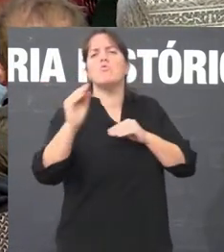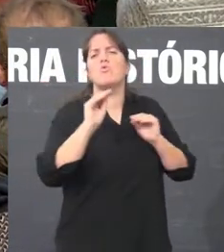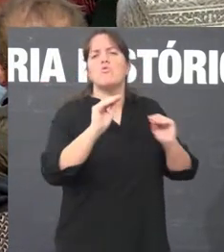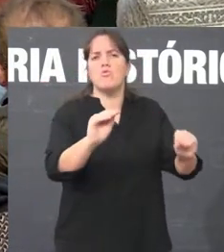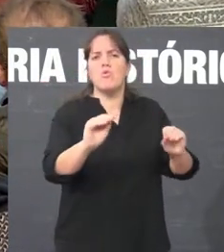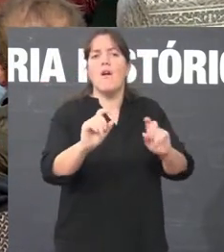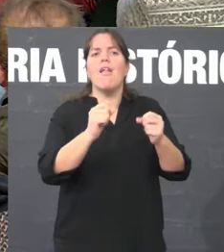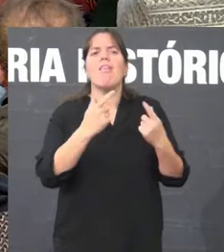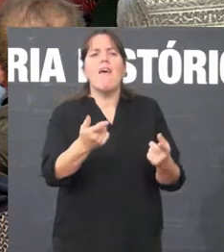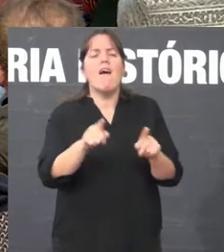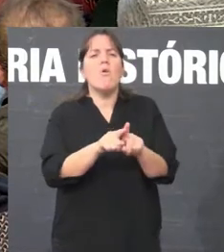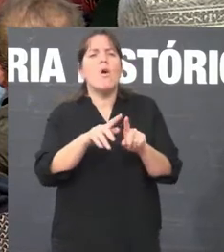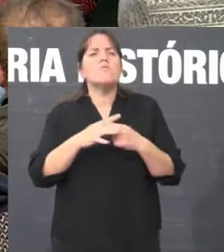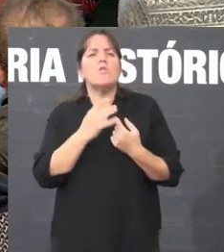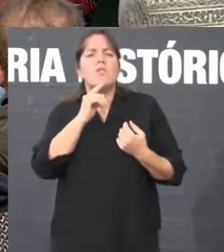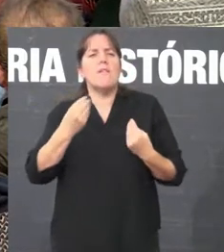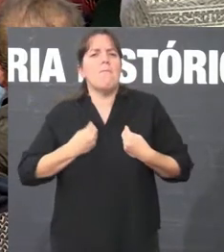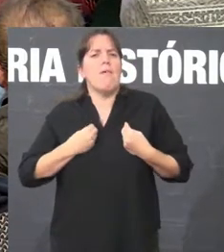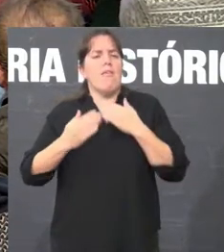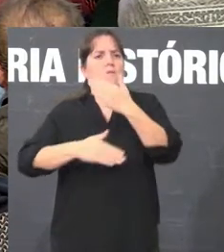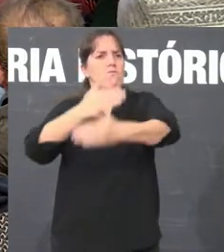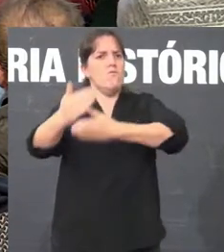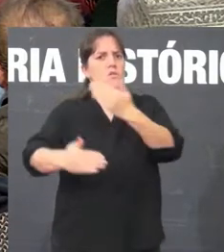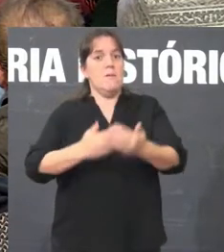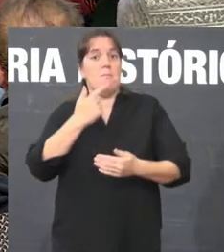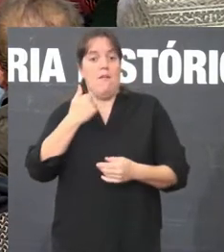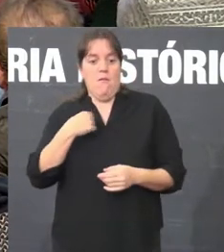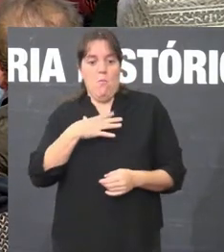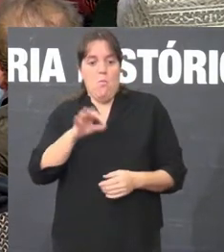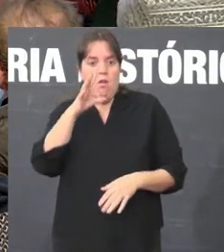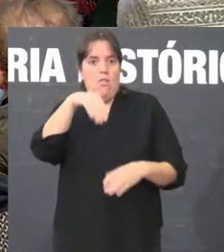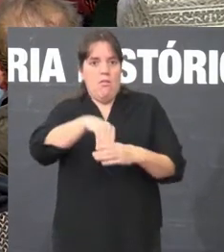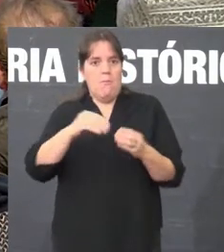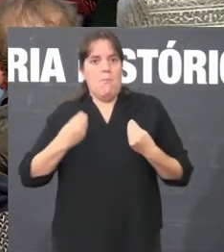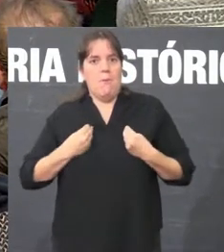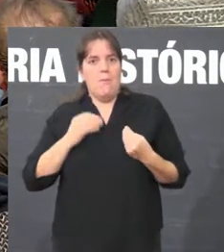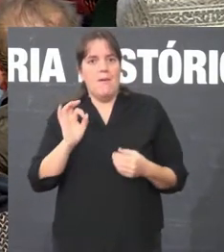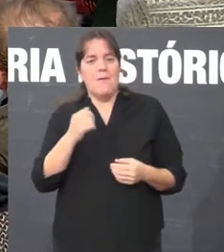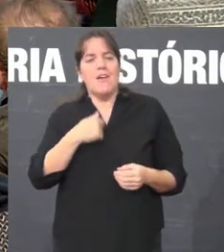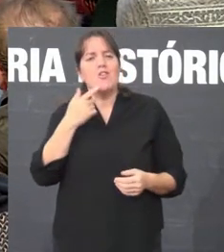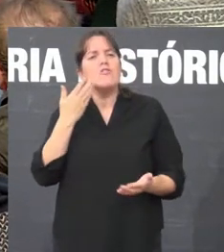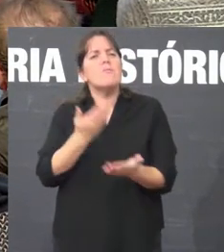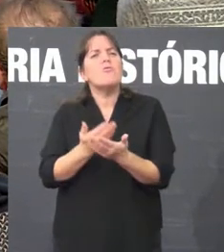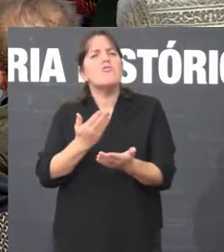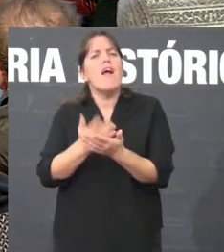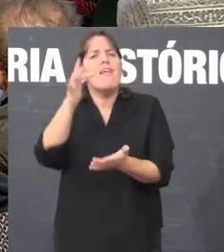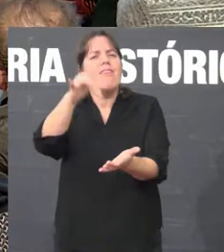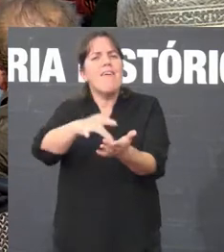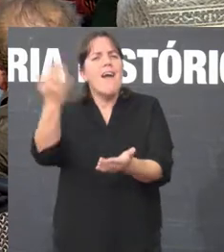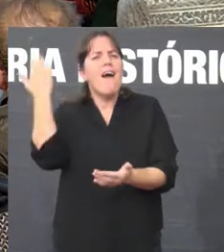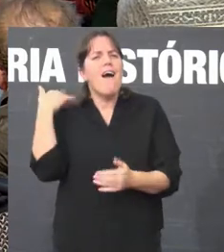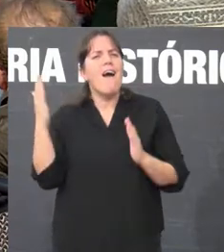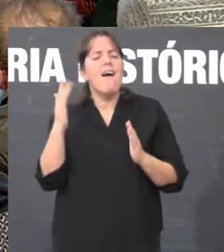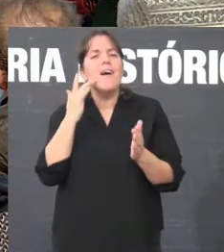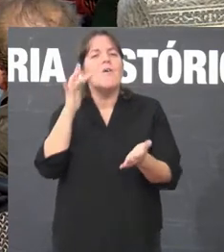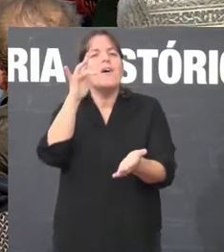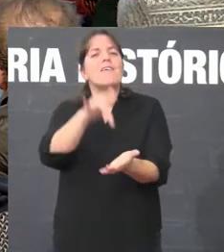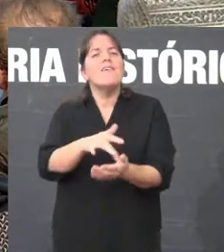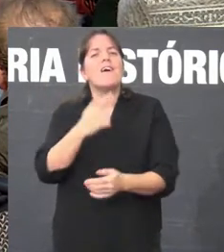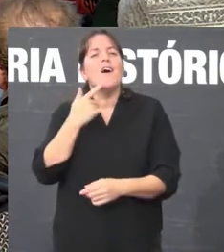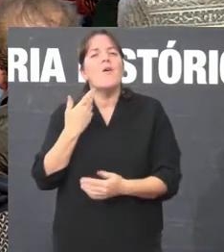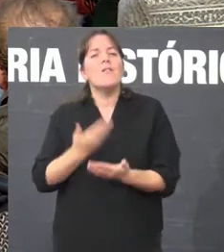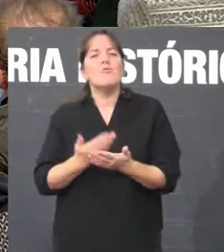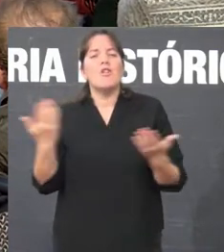traballar no teu país, eso é para levar a cabeza ben alta. Entón, nos o que tiñamos que demostrar aquel día é que ni nos achicamos, ni damos medo, todo